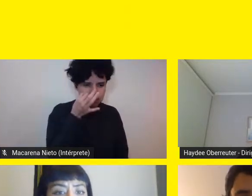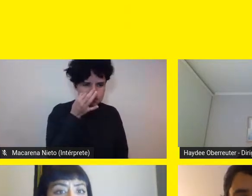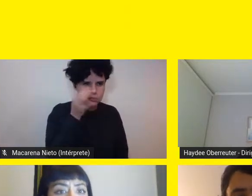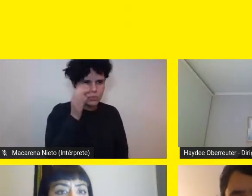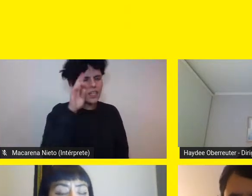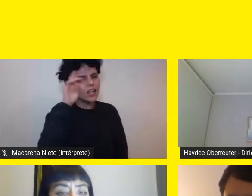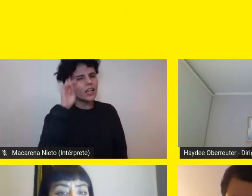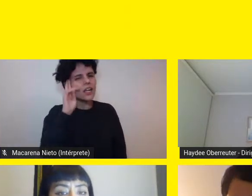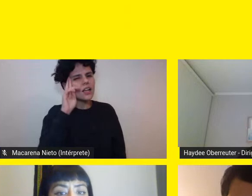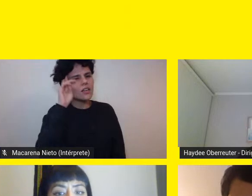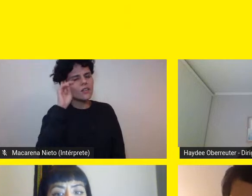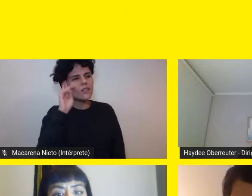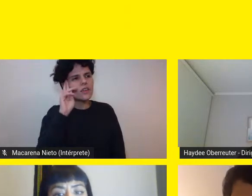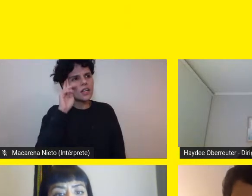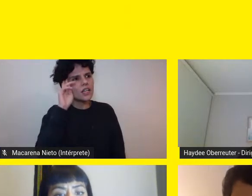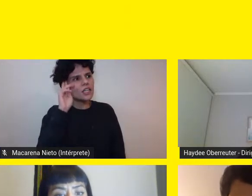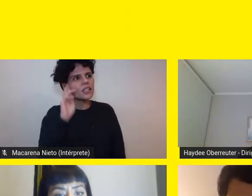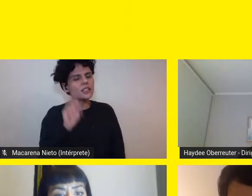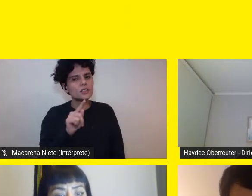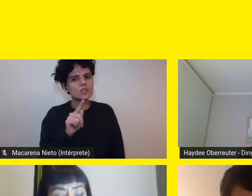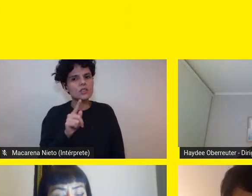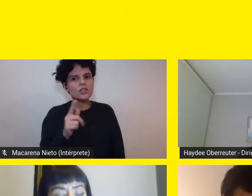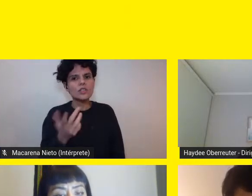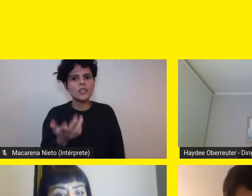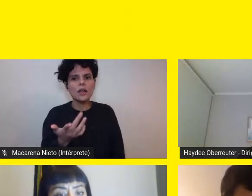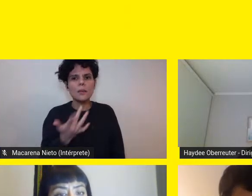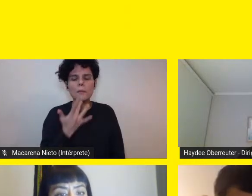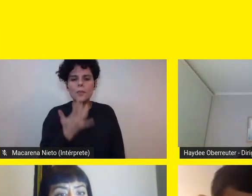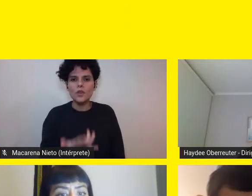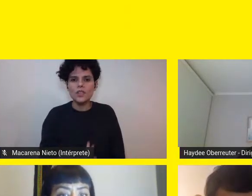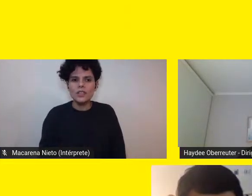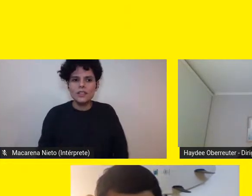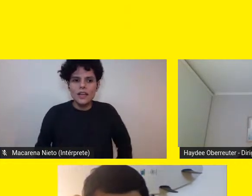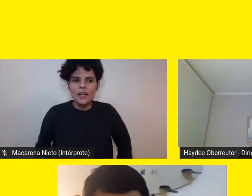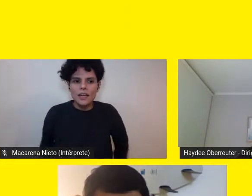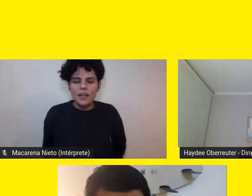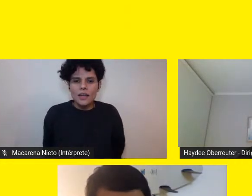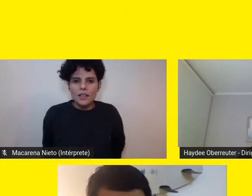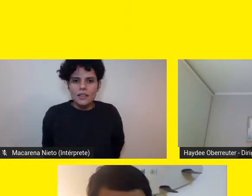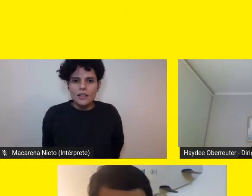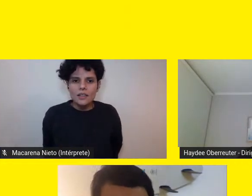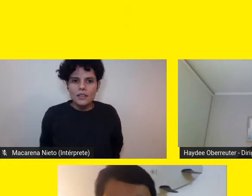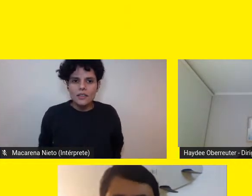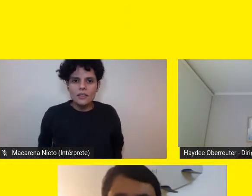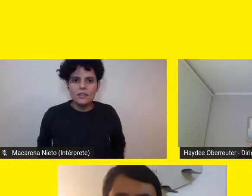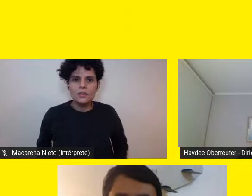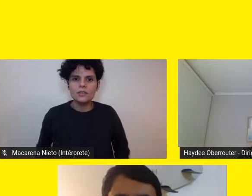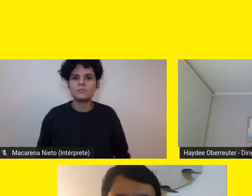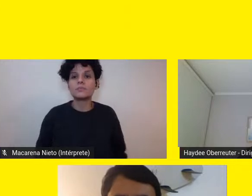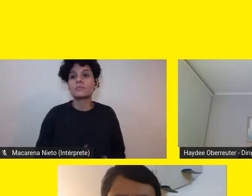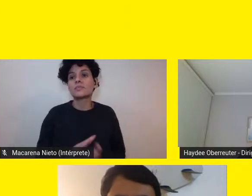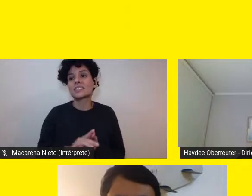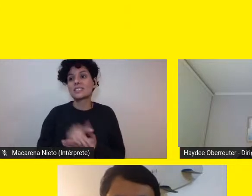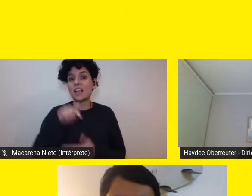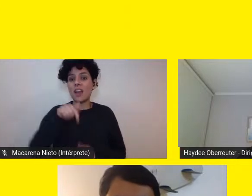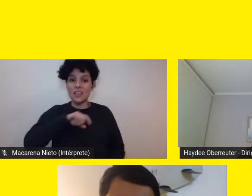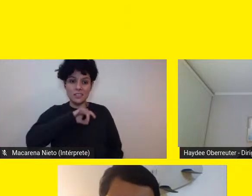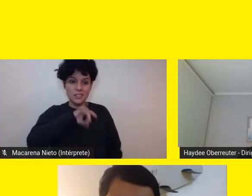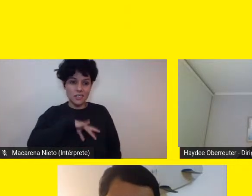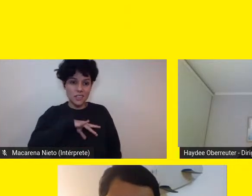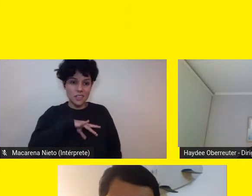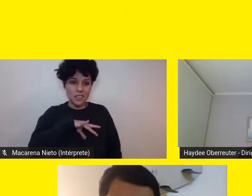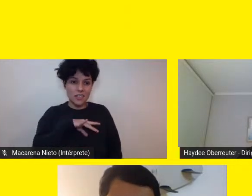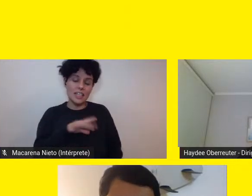es precisamente sobre cómo la tortura opera muchas veces, o digamos, en el caso chileno en particular, y creo que lo decía Aide,